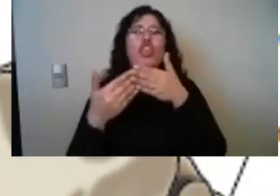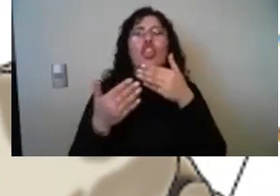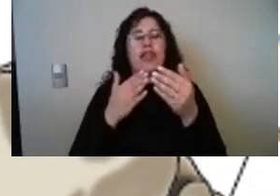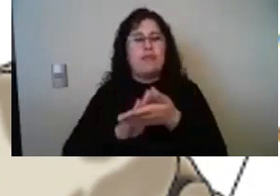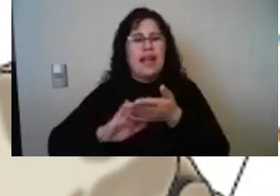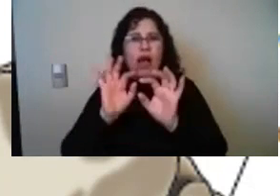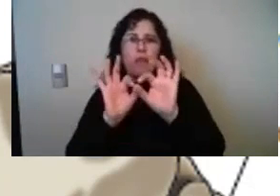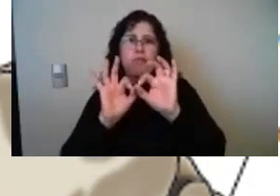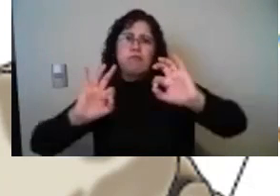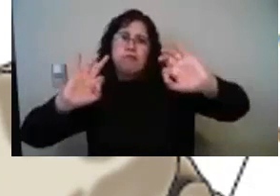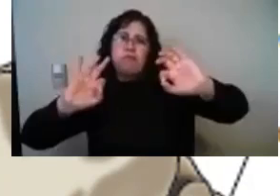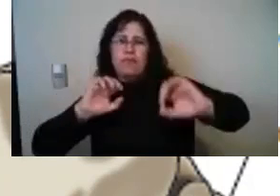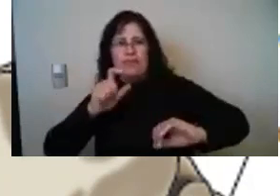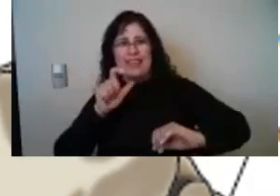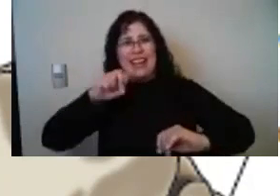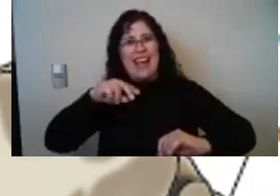primera neurona